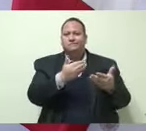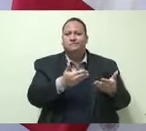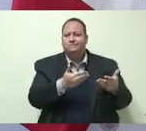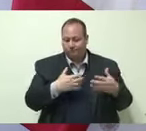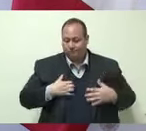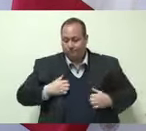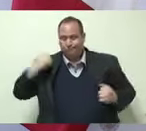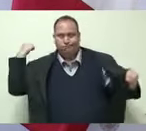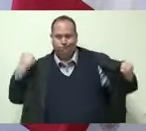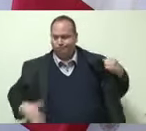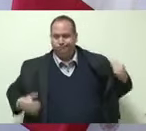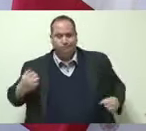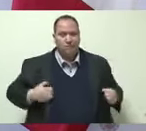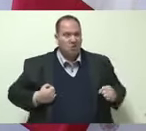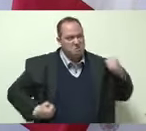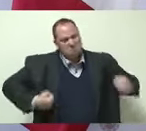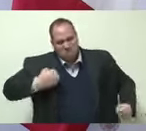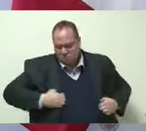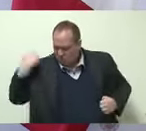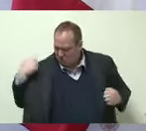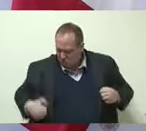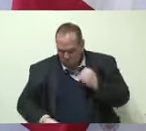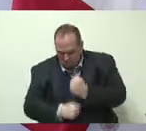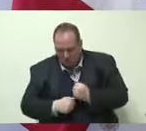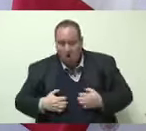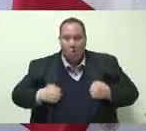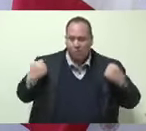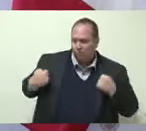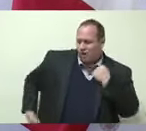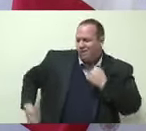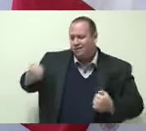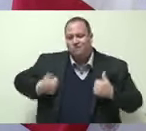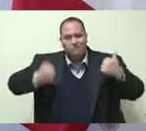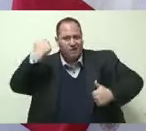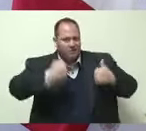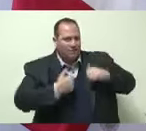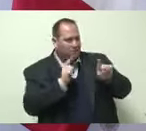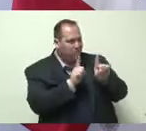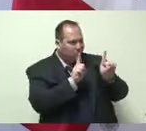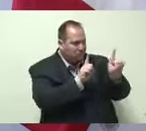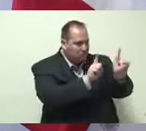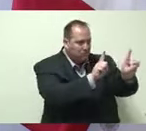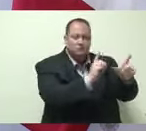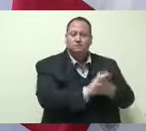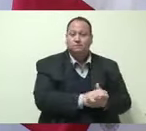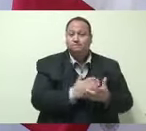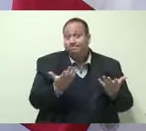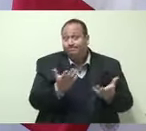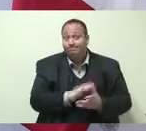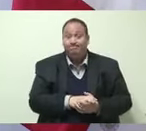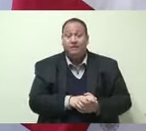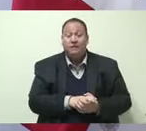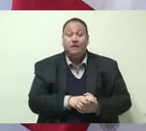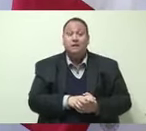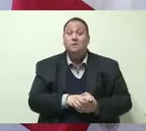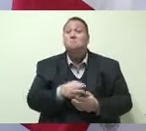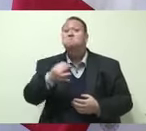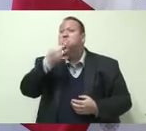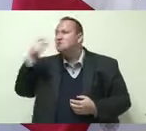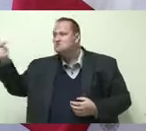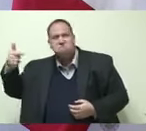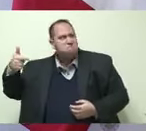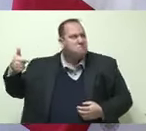deshaciéndose de los objetos que tenían consigo, de cargadores, de algunas municiones, de diversas armas. Y pues bueno, derivado de la reacción inmediata